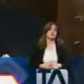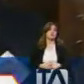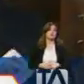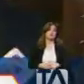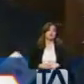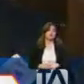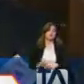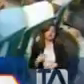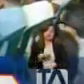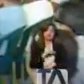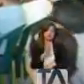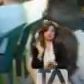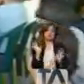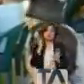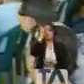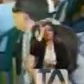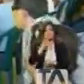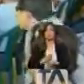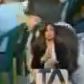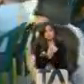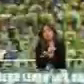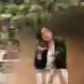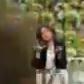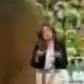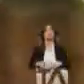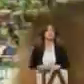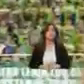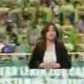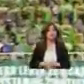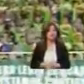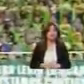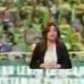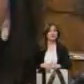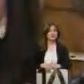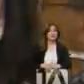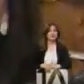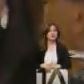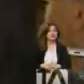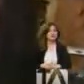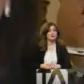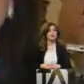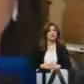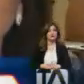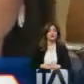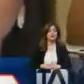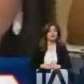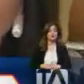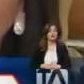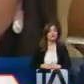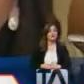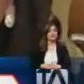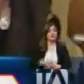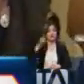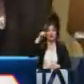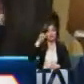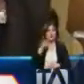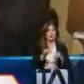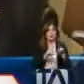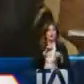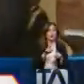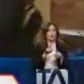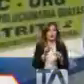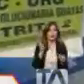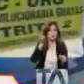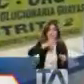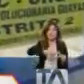actuar libremente. Hay otros a quienes parece ya molestarle que los mezclen. Hay cosas que me distancian ciertamente de este gobierno y no siento que soy parte